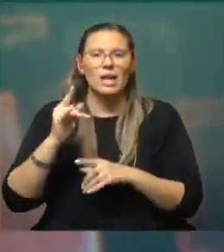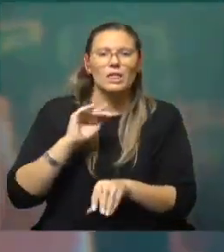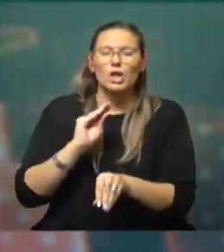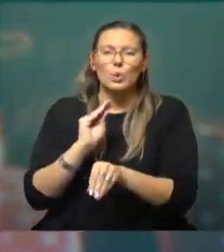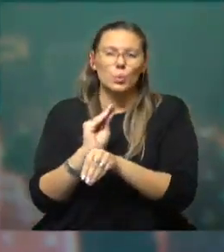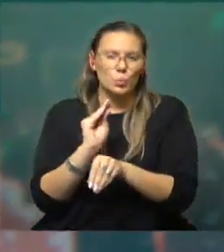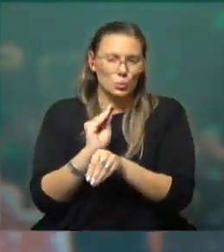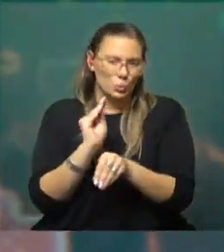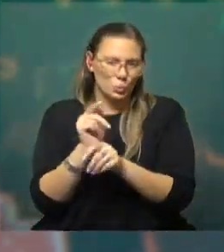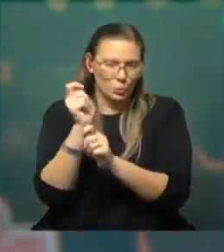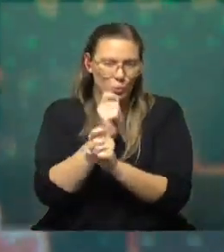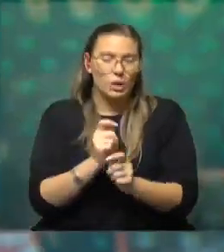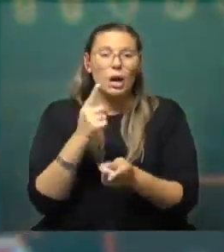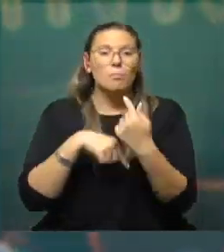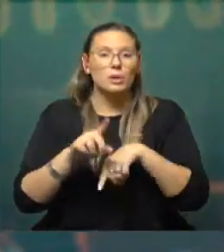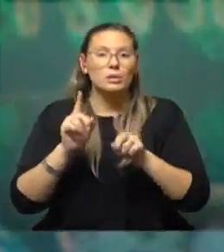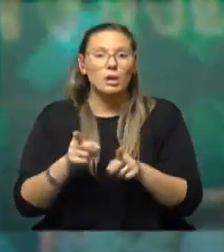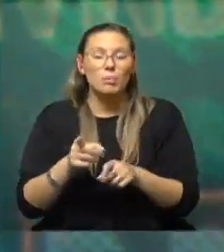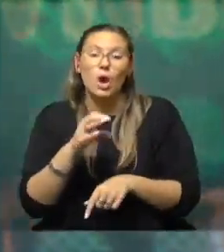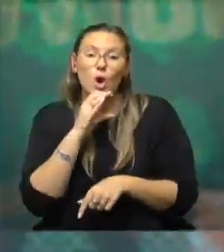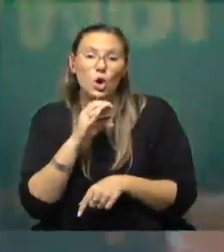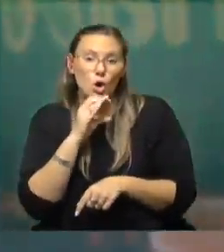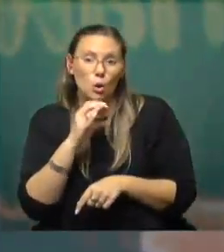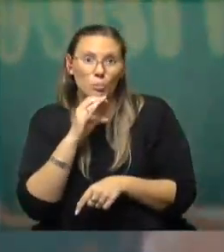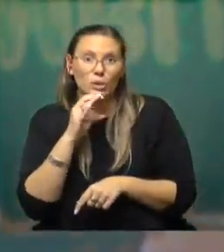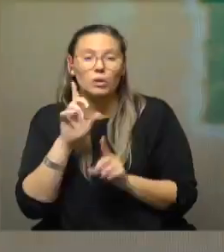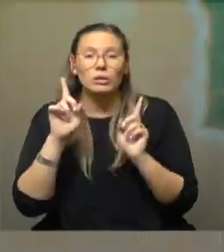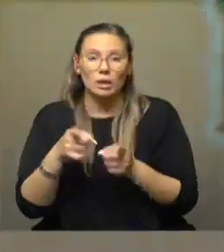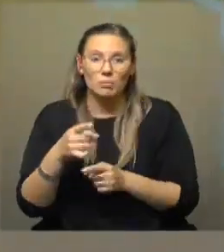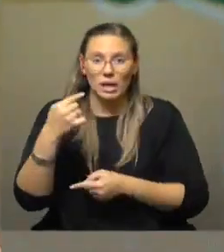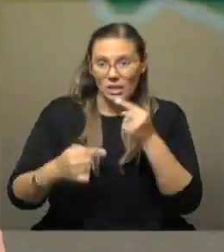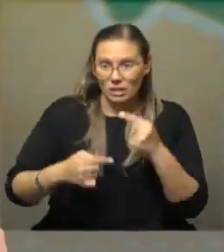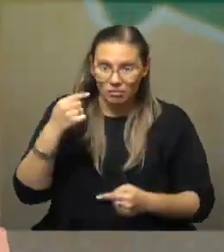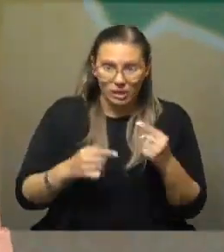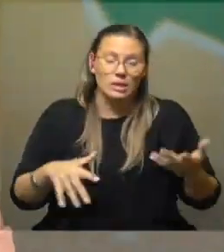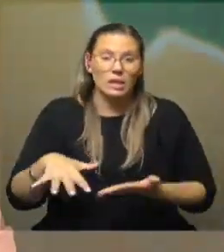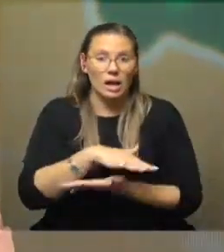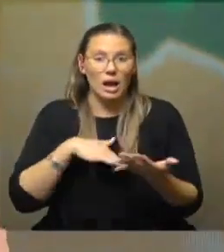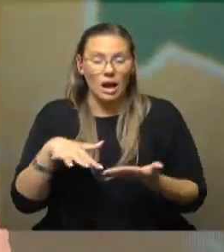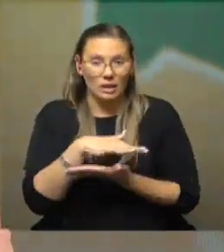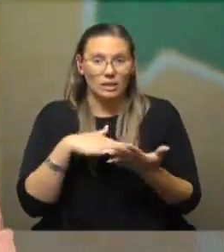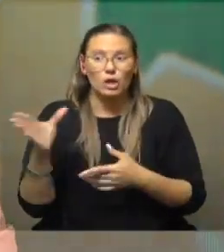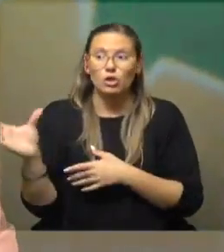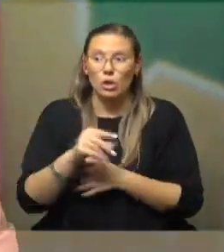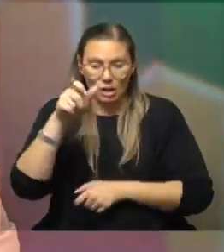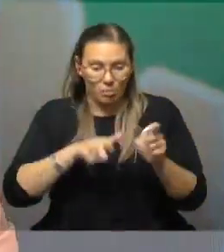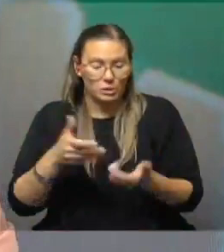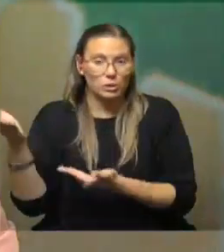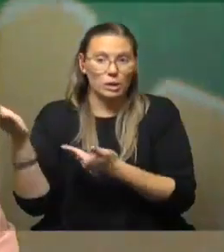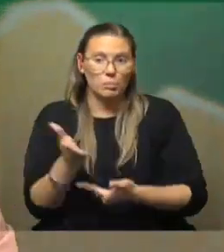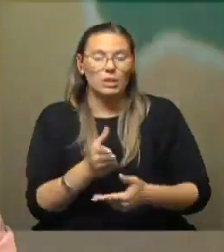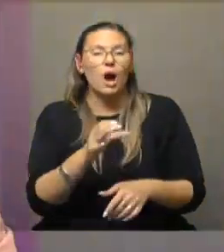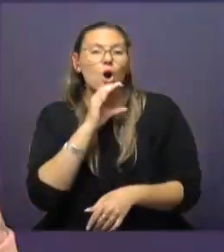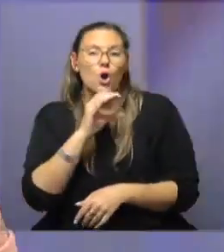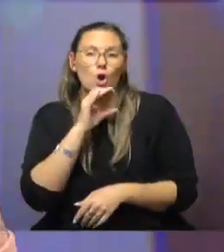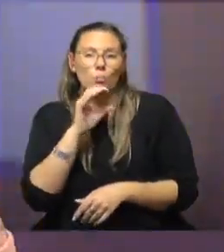escultura, pero por sobre todo también está el humor que va a estar atravesando. Totalmente, en varias de sus disciplinas. Totalmente. En todos los invitados que tenemos, el humor tiene